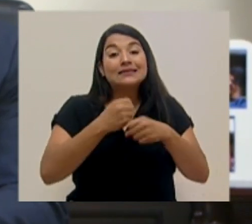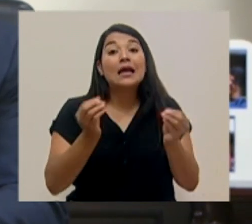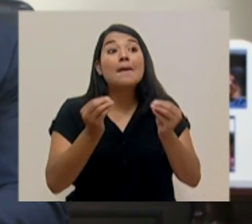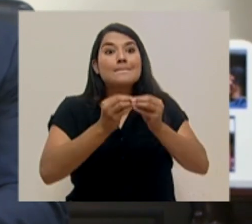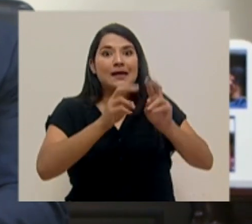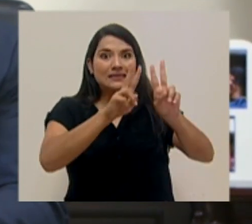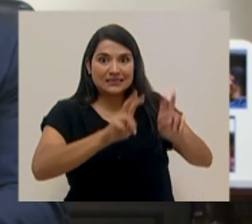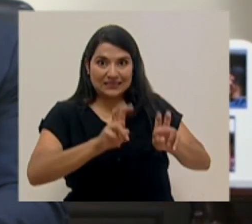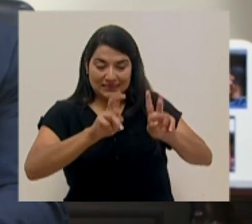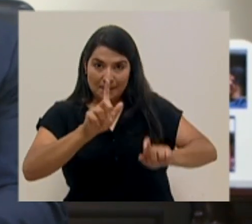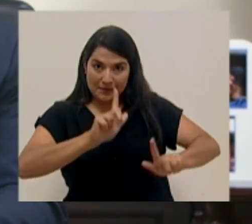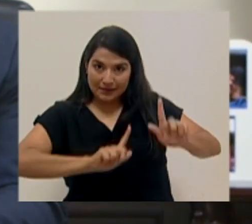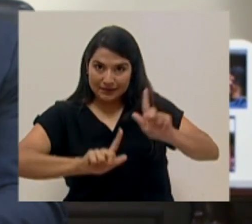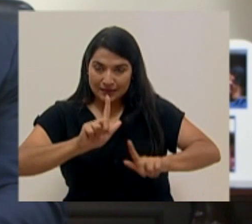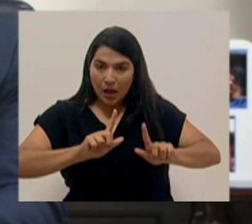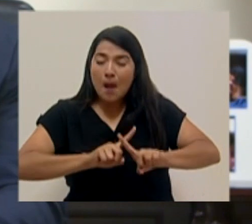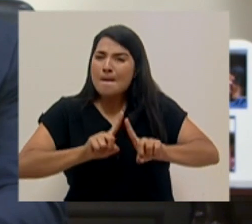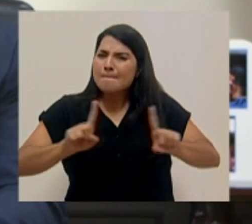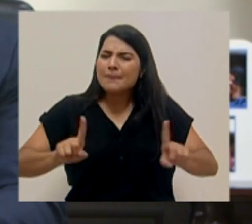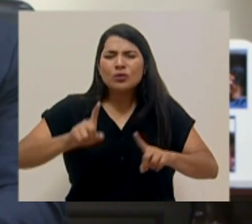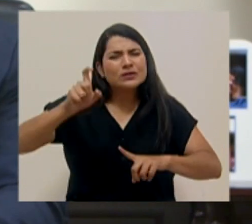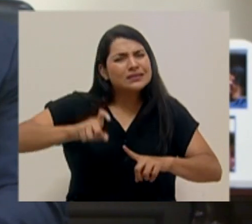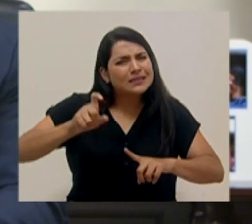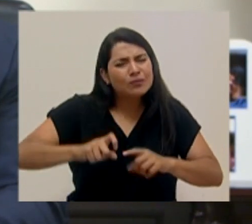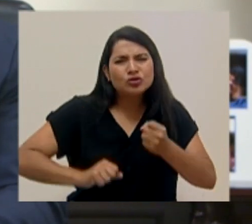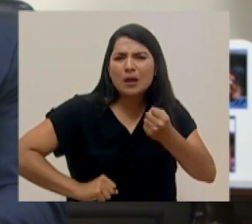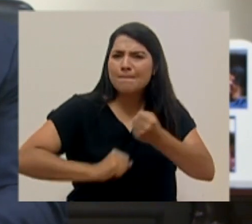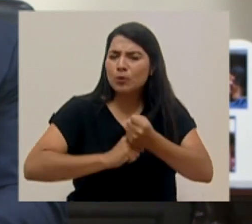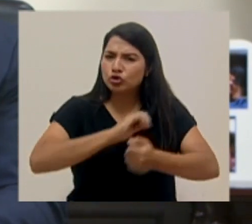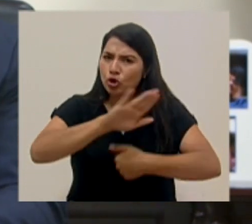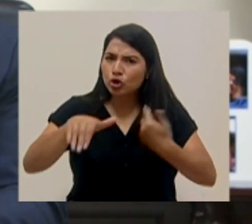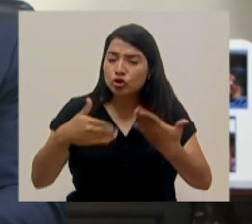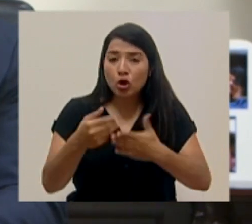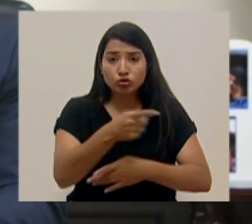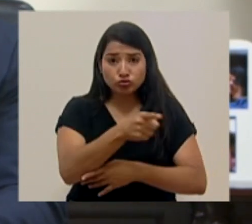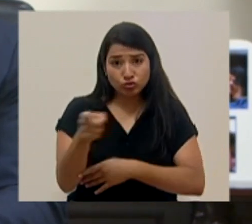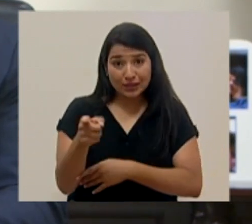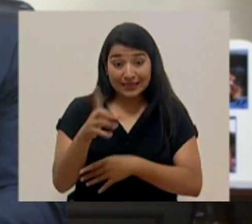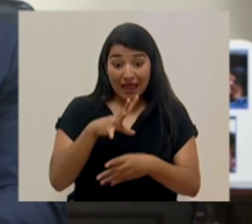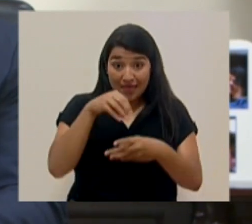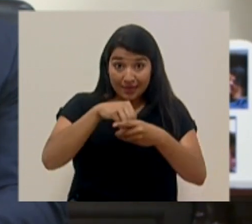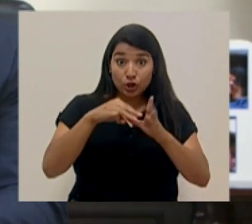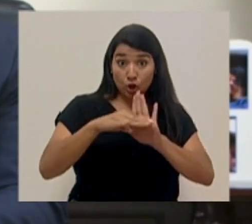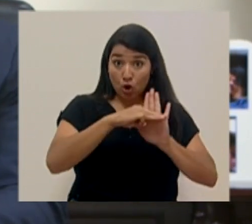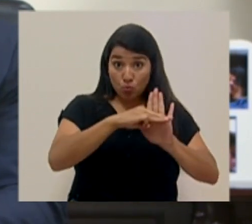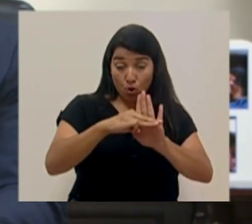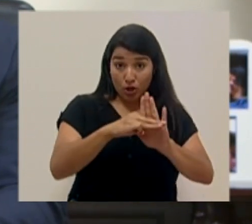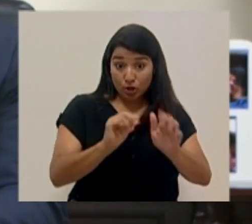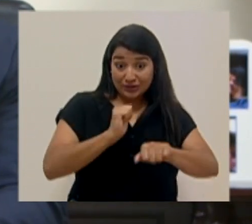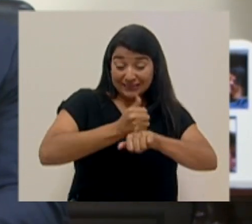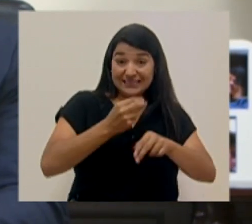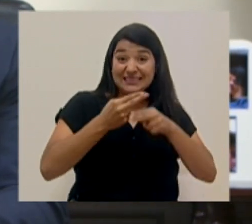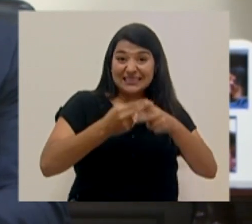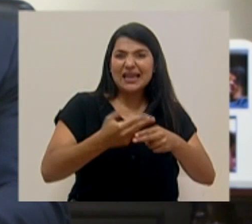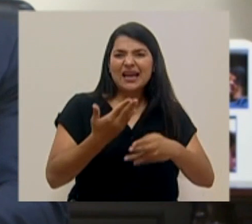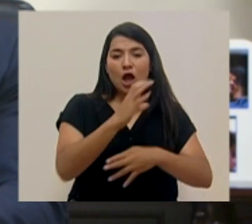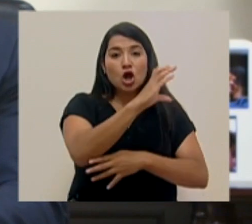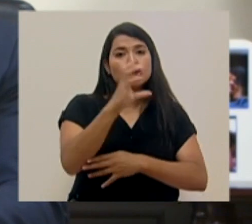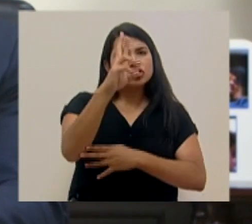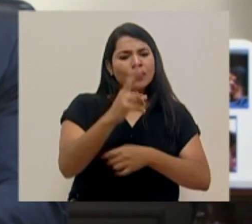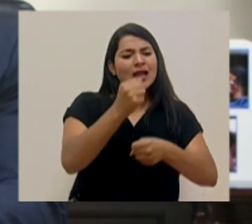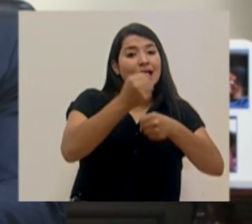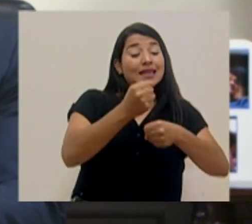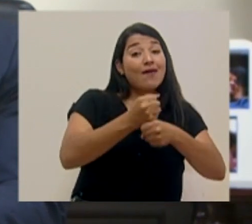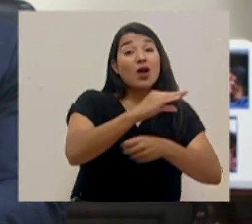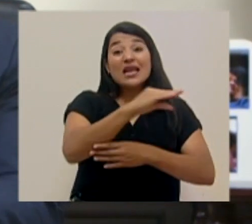Pero esto requiere de todas y todos. Dentro del modelo Costa Rica trabaja y se cuida, debemos